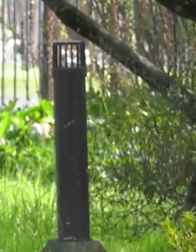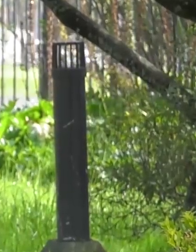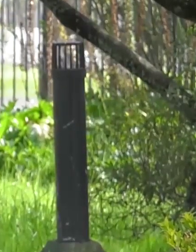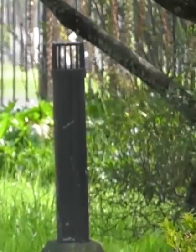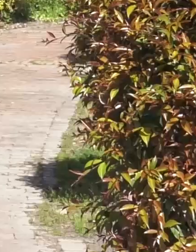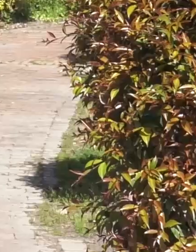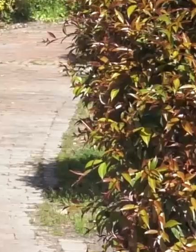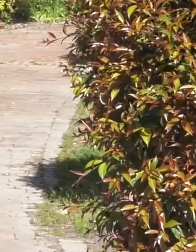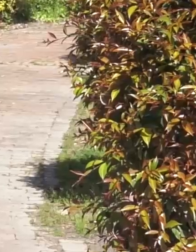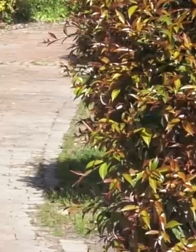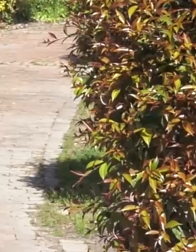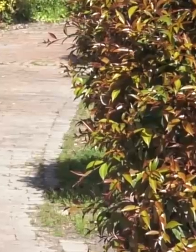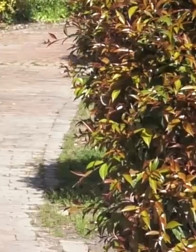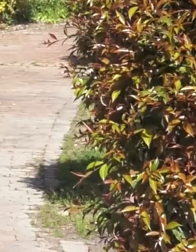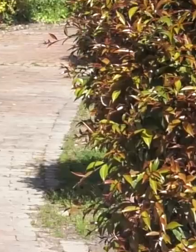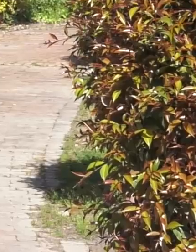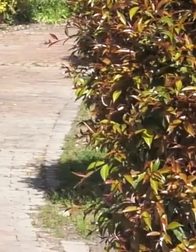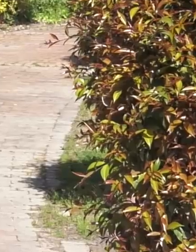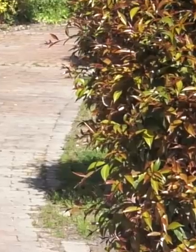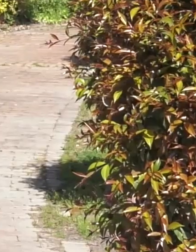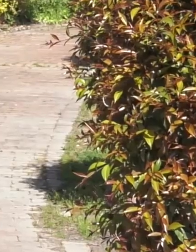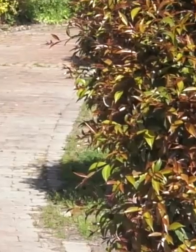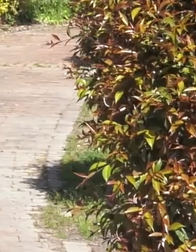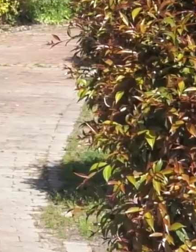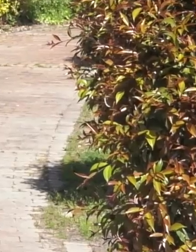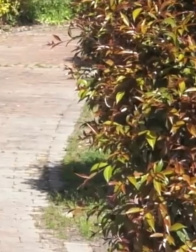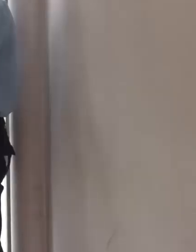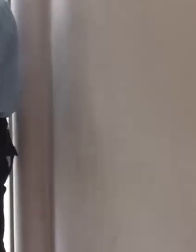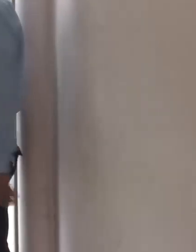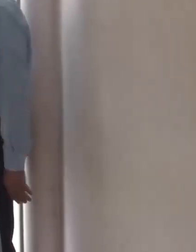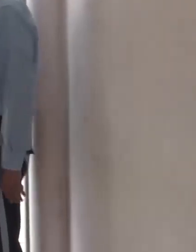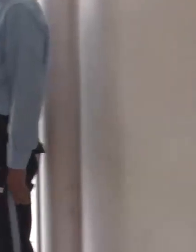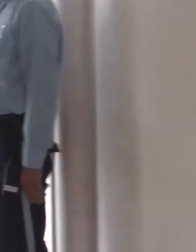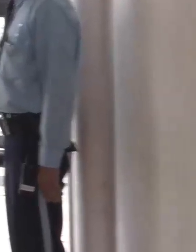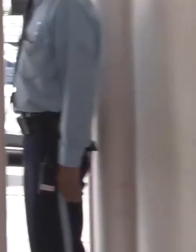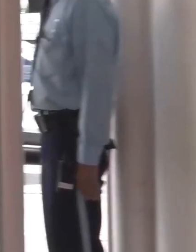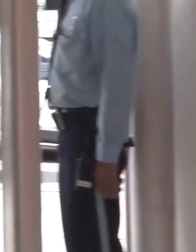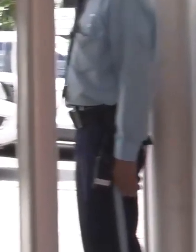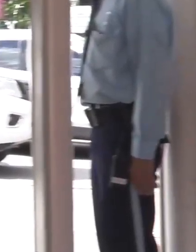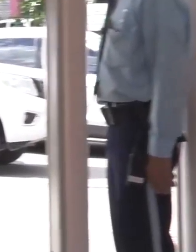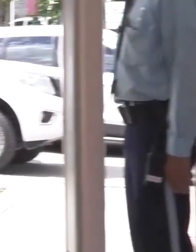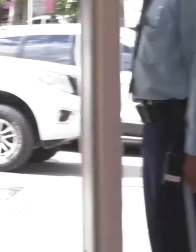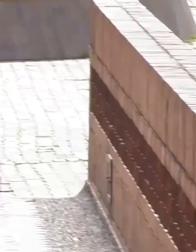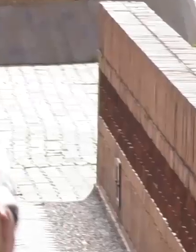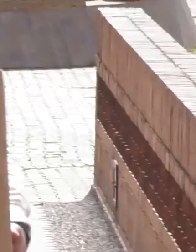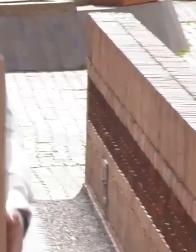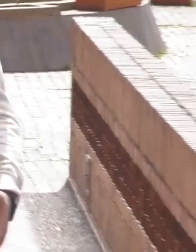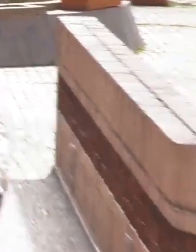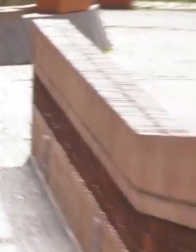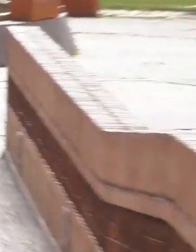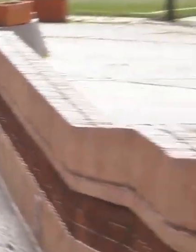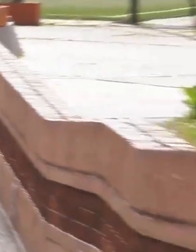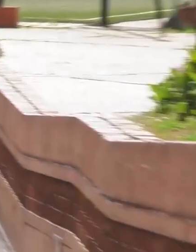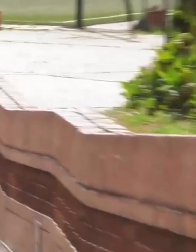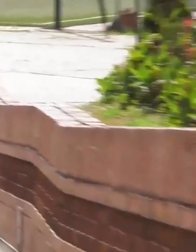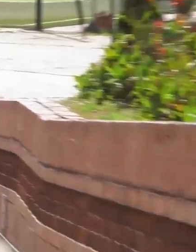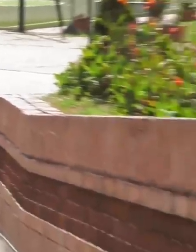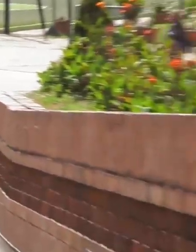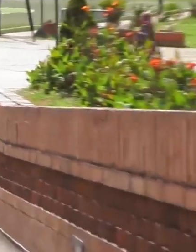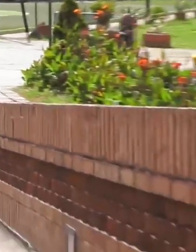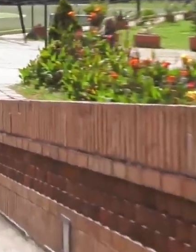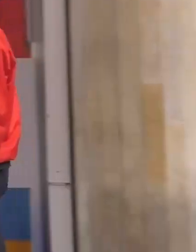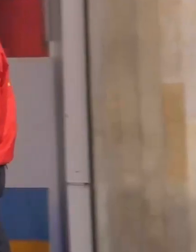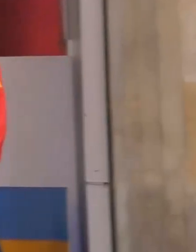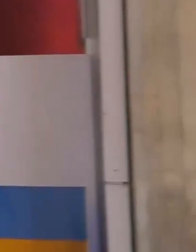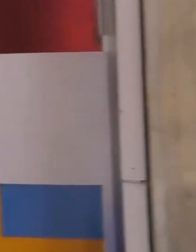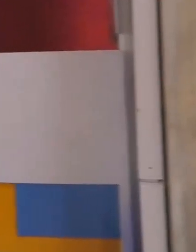este tiempo. El canino Zeus desempeña aquí en cuestión de seguridad la protección del señor